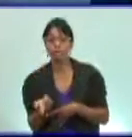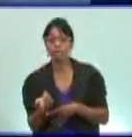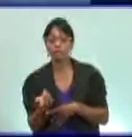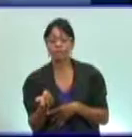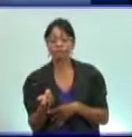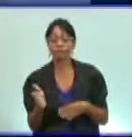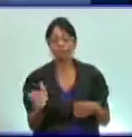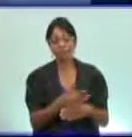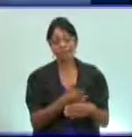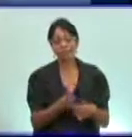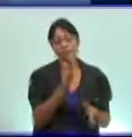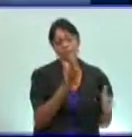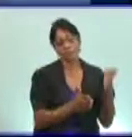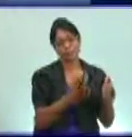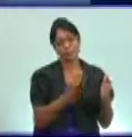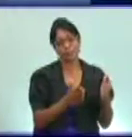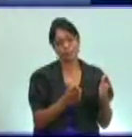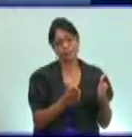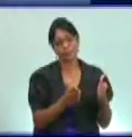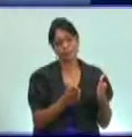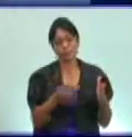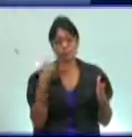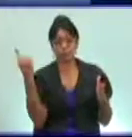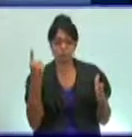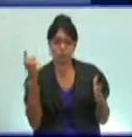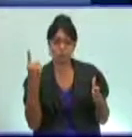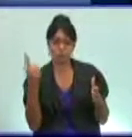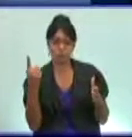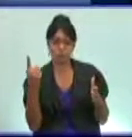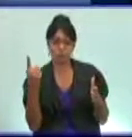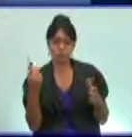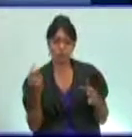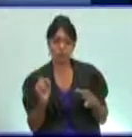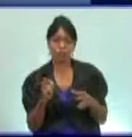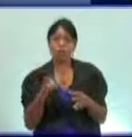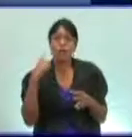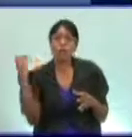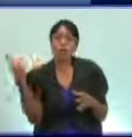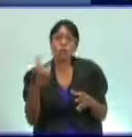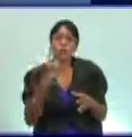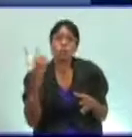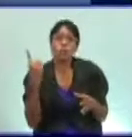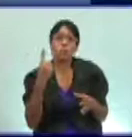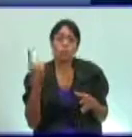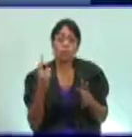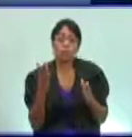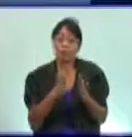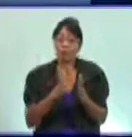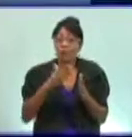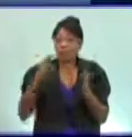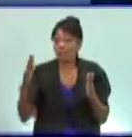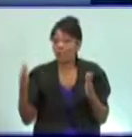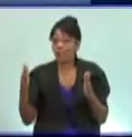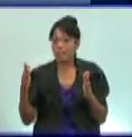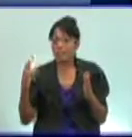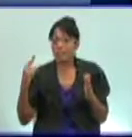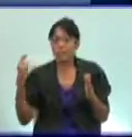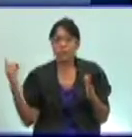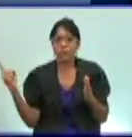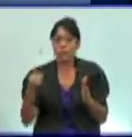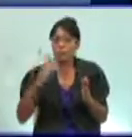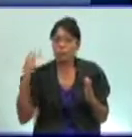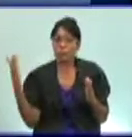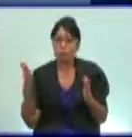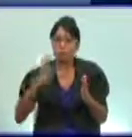las diferentes fases, ya lo decía, por las que pasa un ciclón, desde la depresión tropical, ciclónica, hasta el ciclón, que puede tener varias